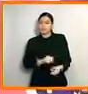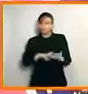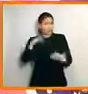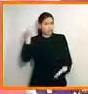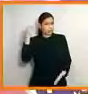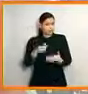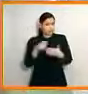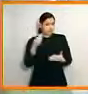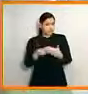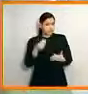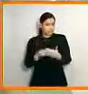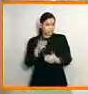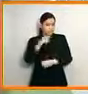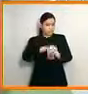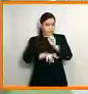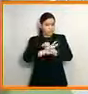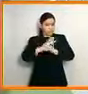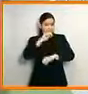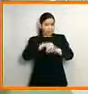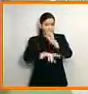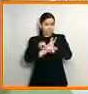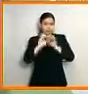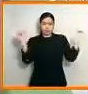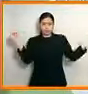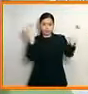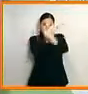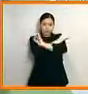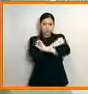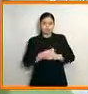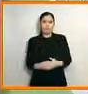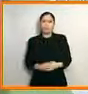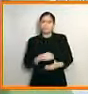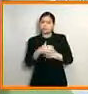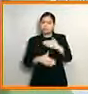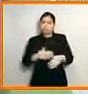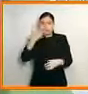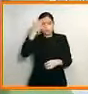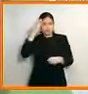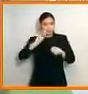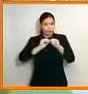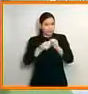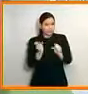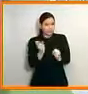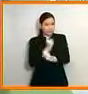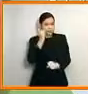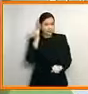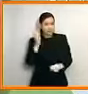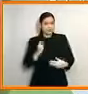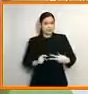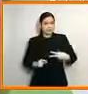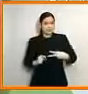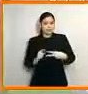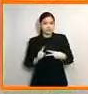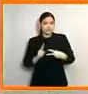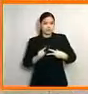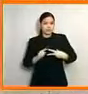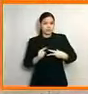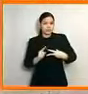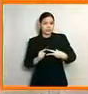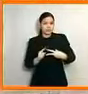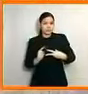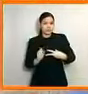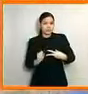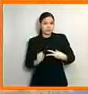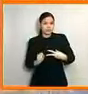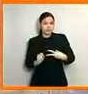multiplicar tu dinero con premiados y premiados mix. A continuación vamos a conocer el primer número ganador, primer dígito.